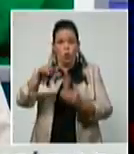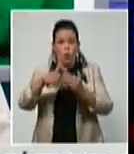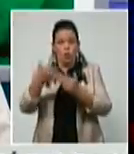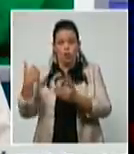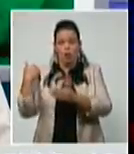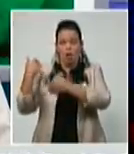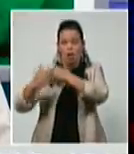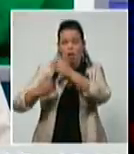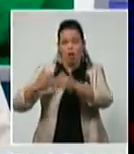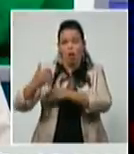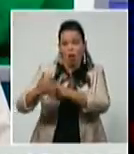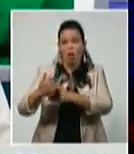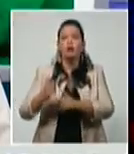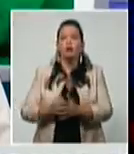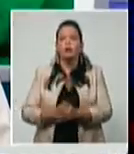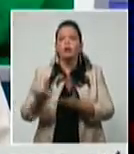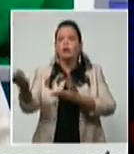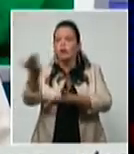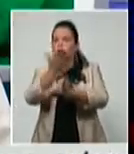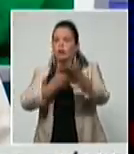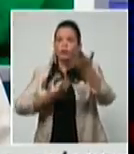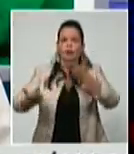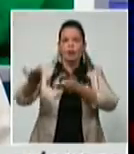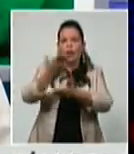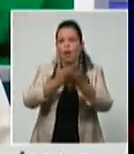intercambio con nuestro presidente,